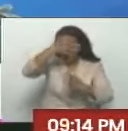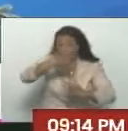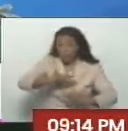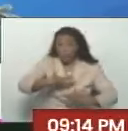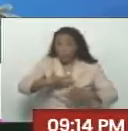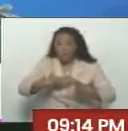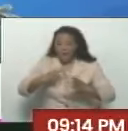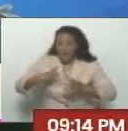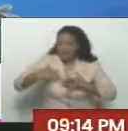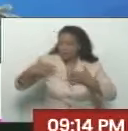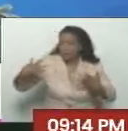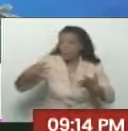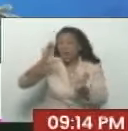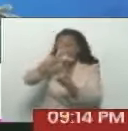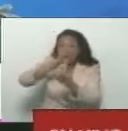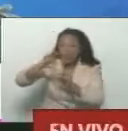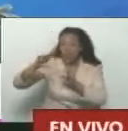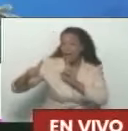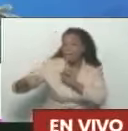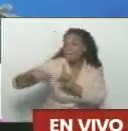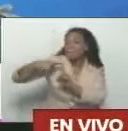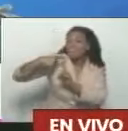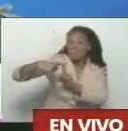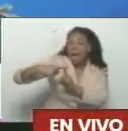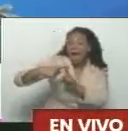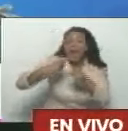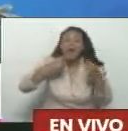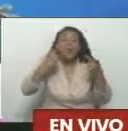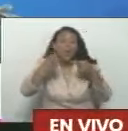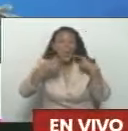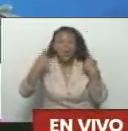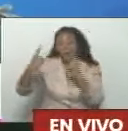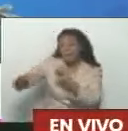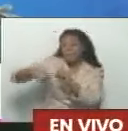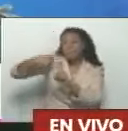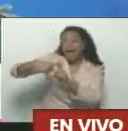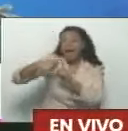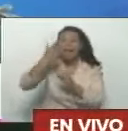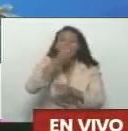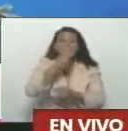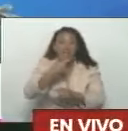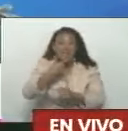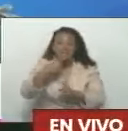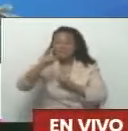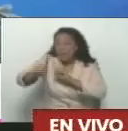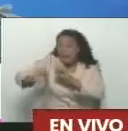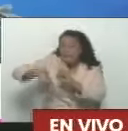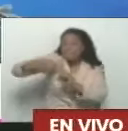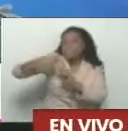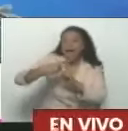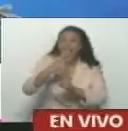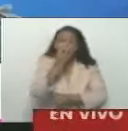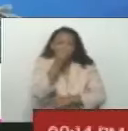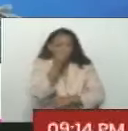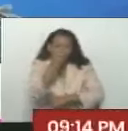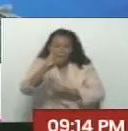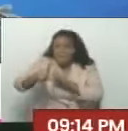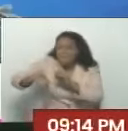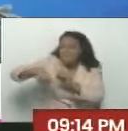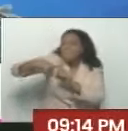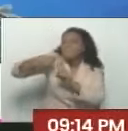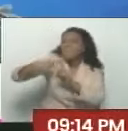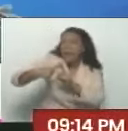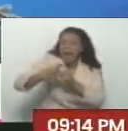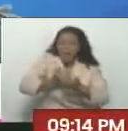toda esa energía cultural, el colorido, la belleza, el humor y